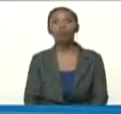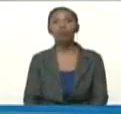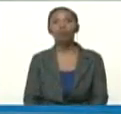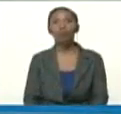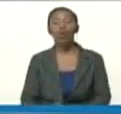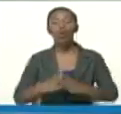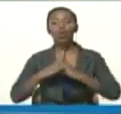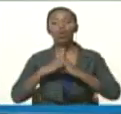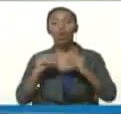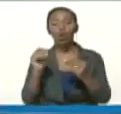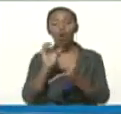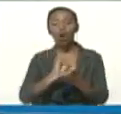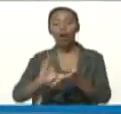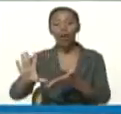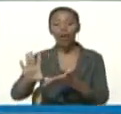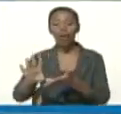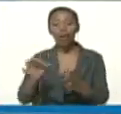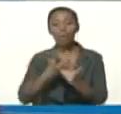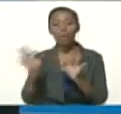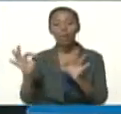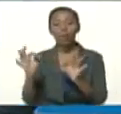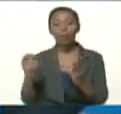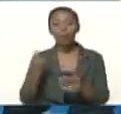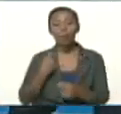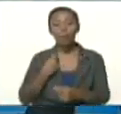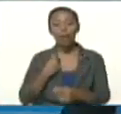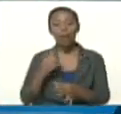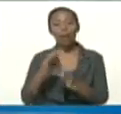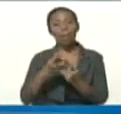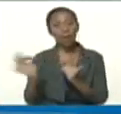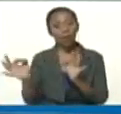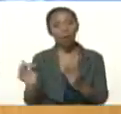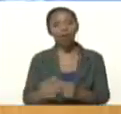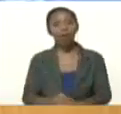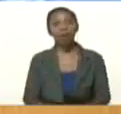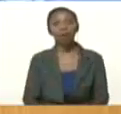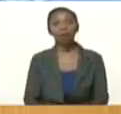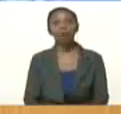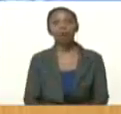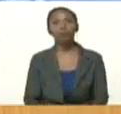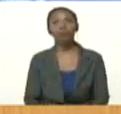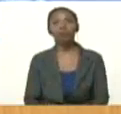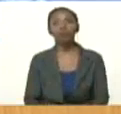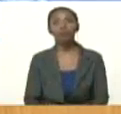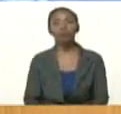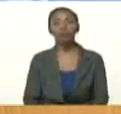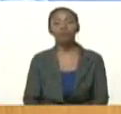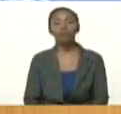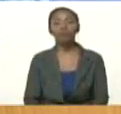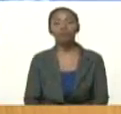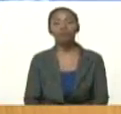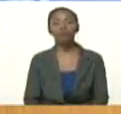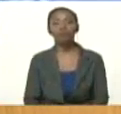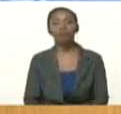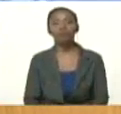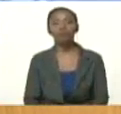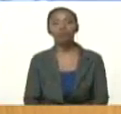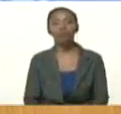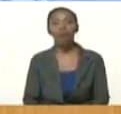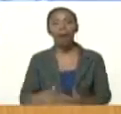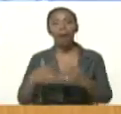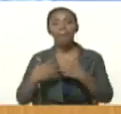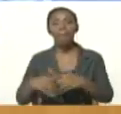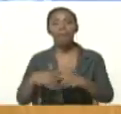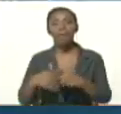los créditos se dan en petro y me lo pagan en petro. Sí. Correcto. Víctor Moreno, accionista de la empresa La